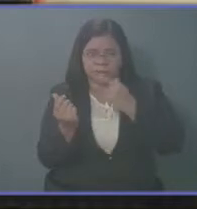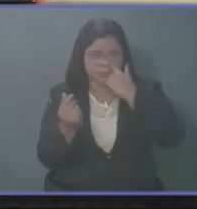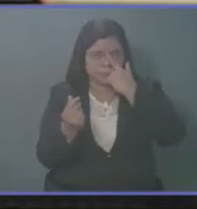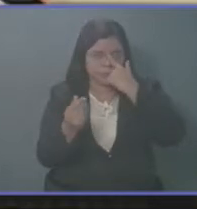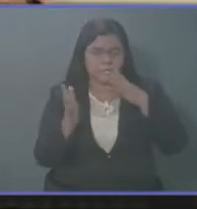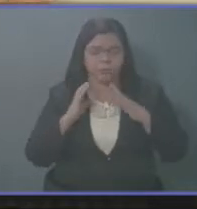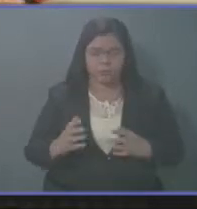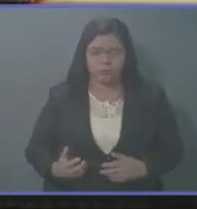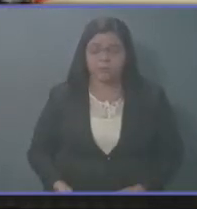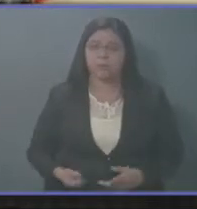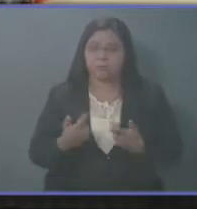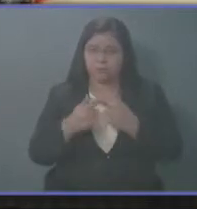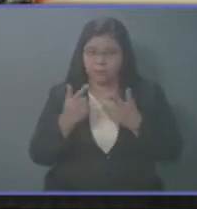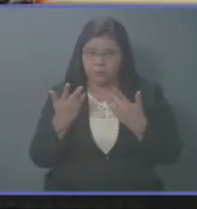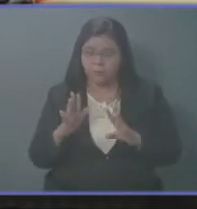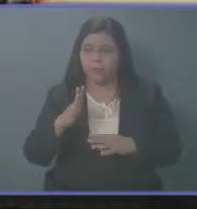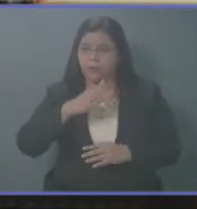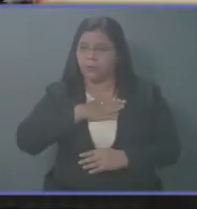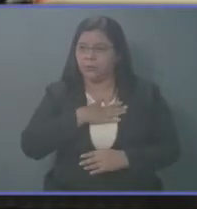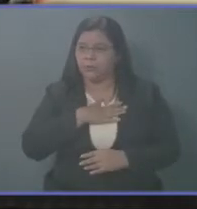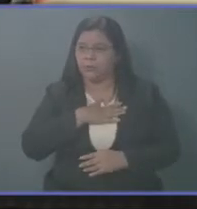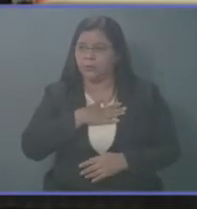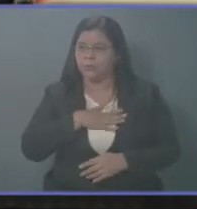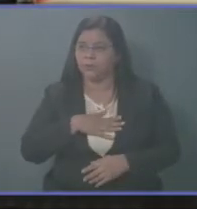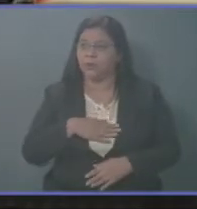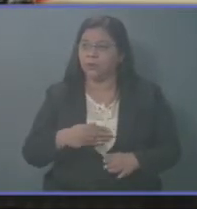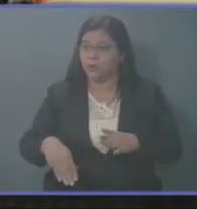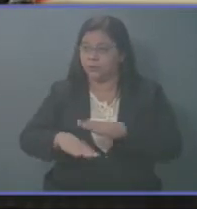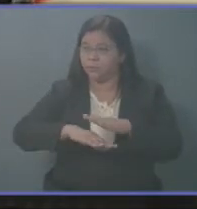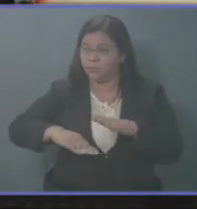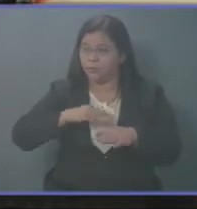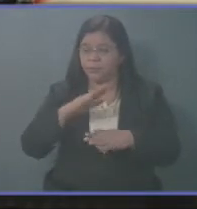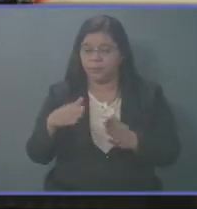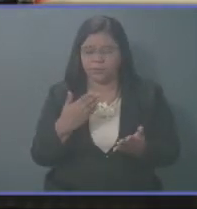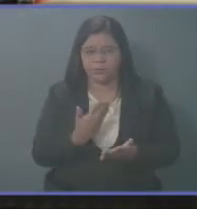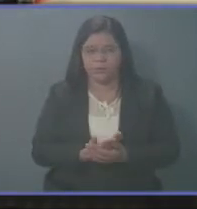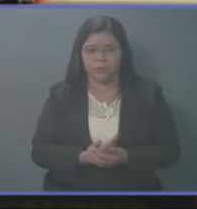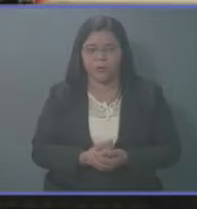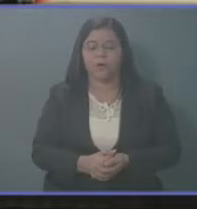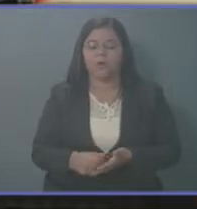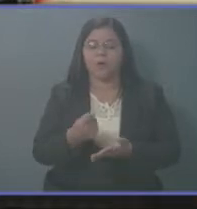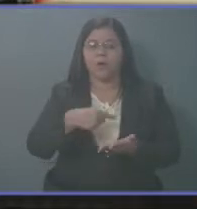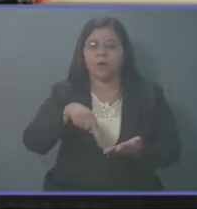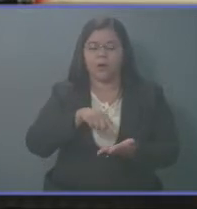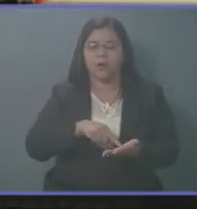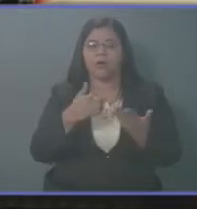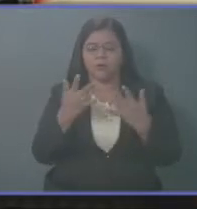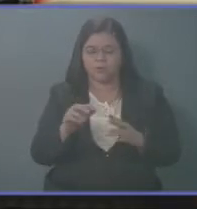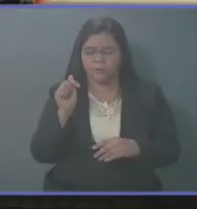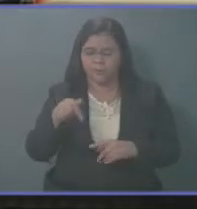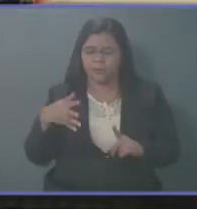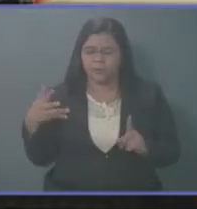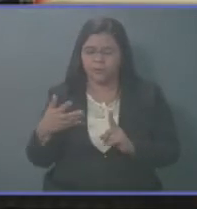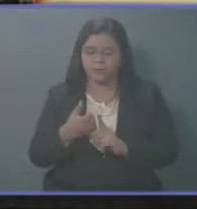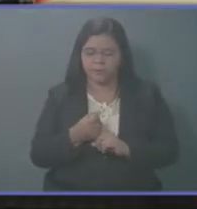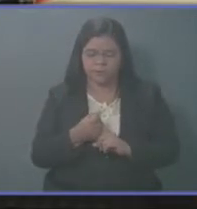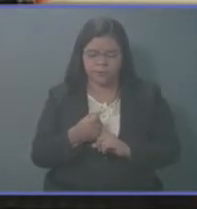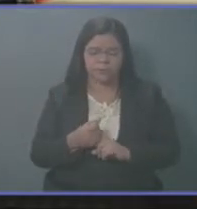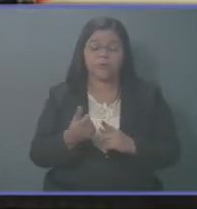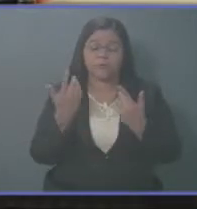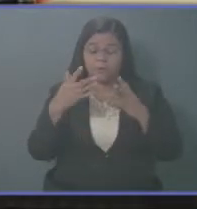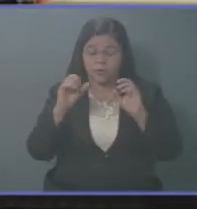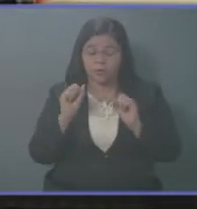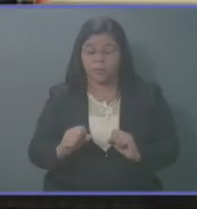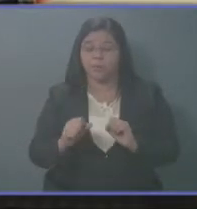o teniendo como fuente de fondeo el capital adquirido especialmente para tal fin, los cuales se buscarán